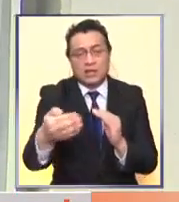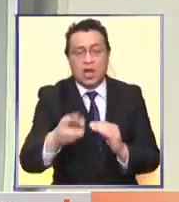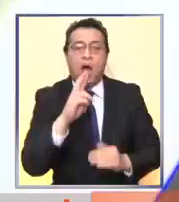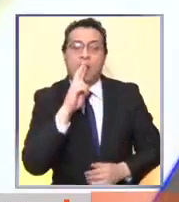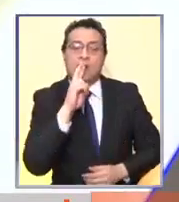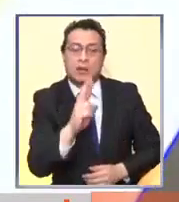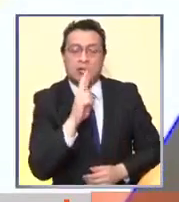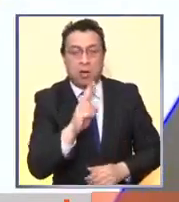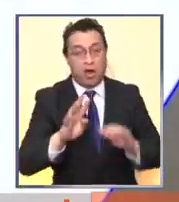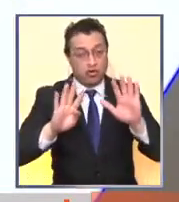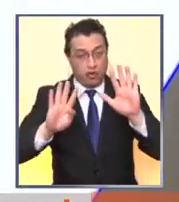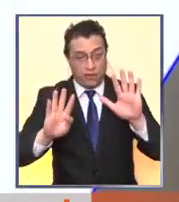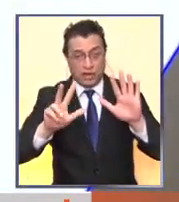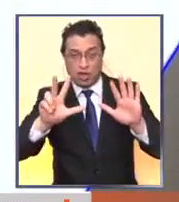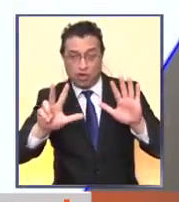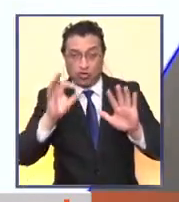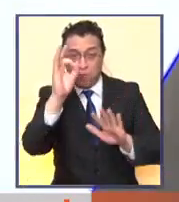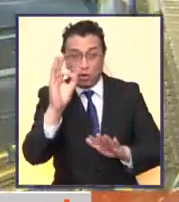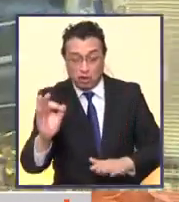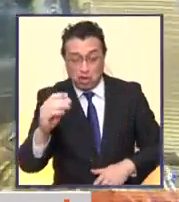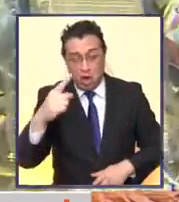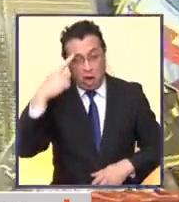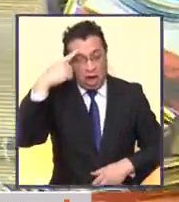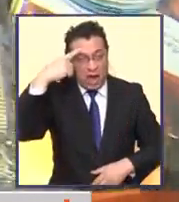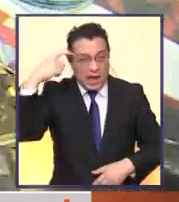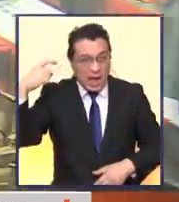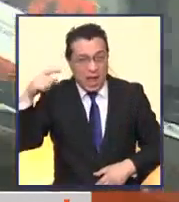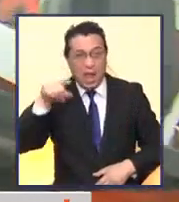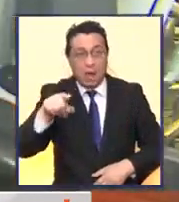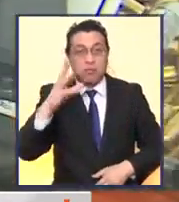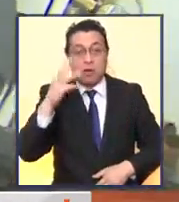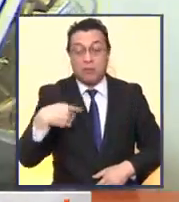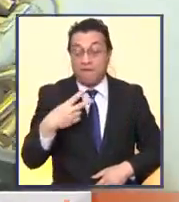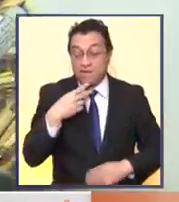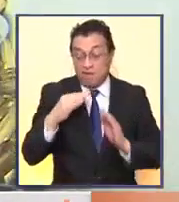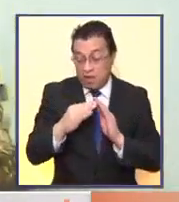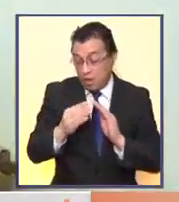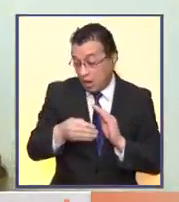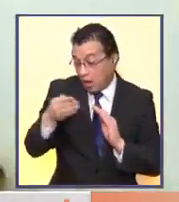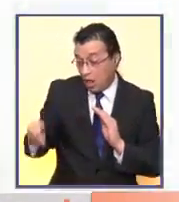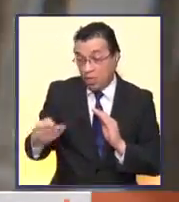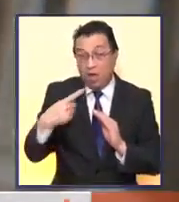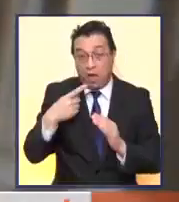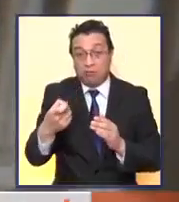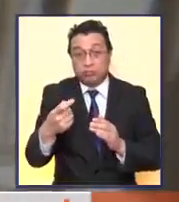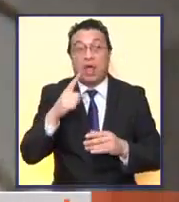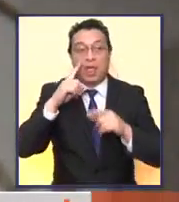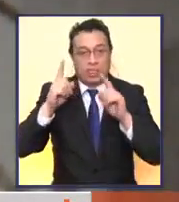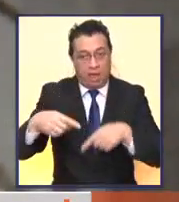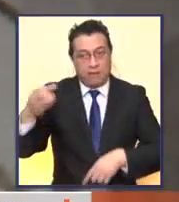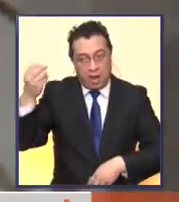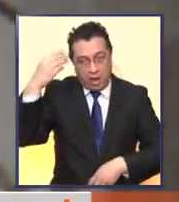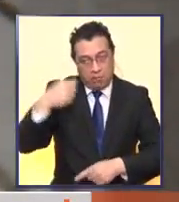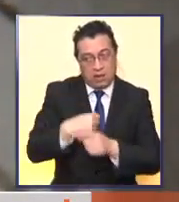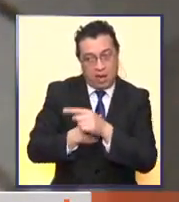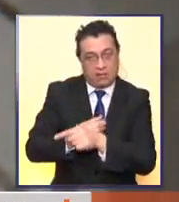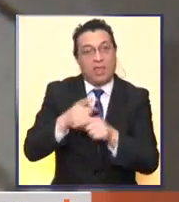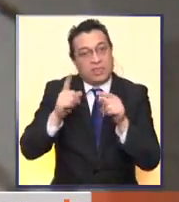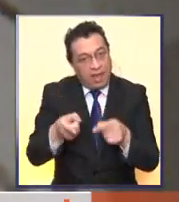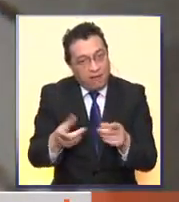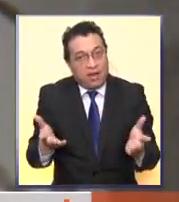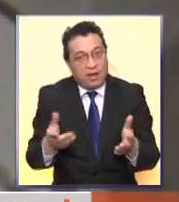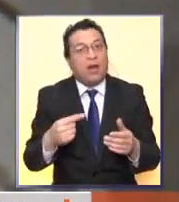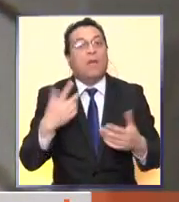El 98% piensa que si uno de los que vive a su lado tiene un arma, debe capacitarse. Seguramente con